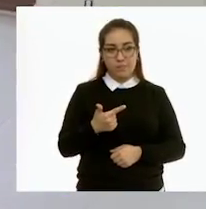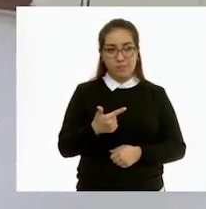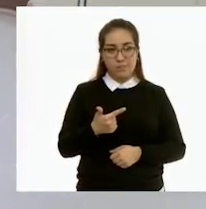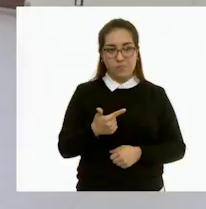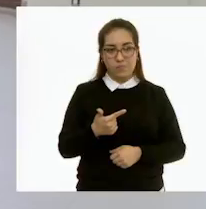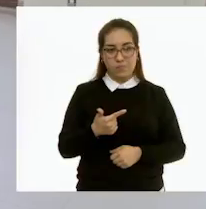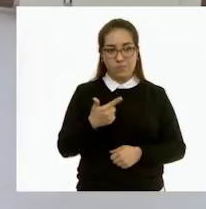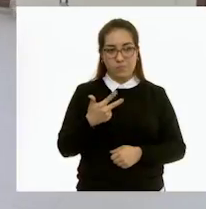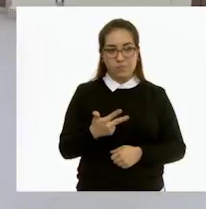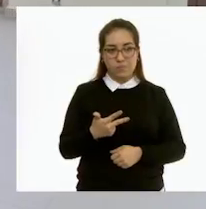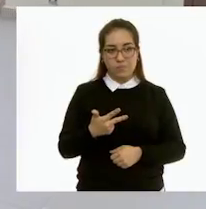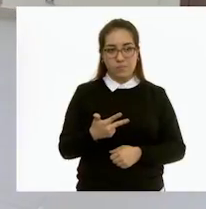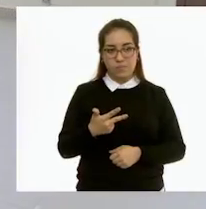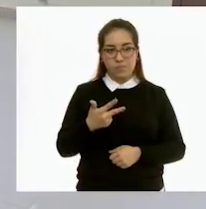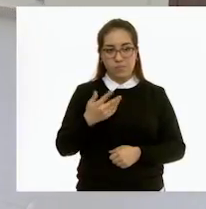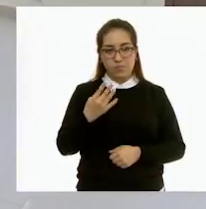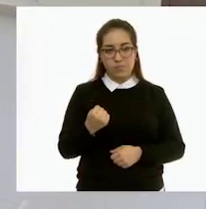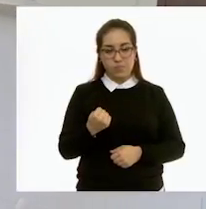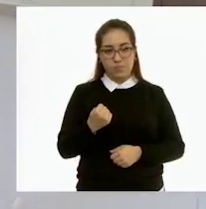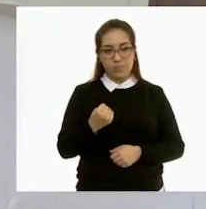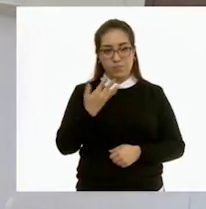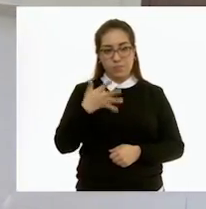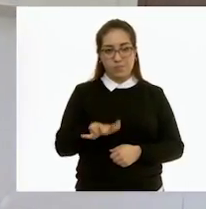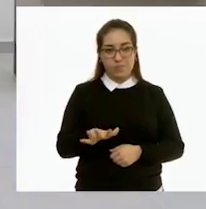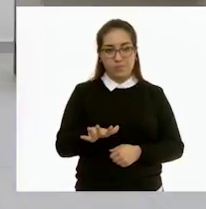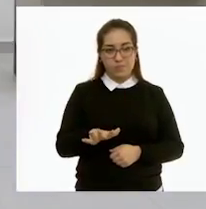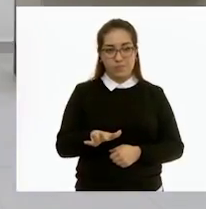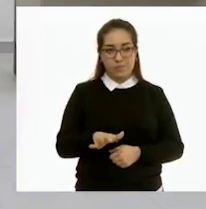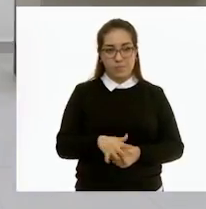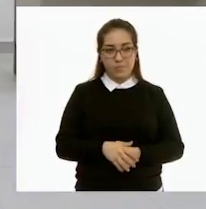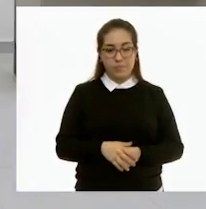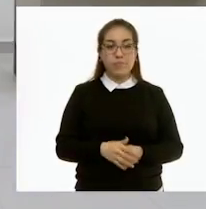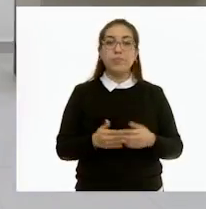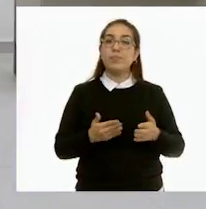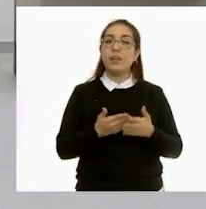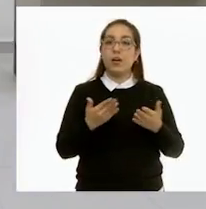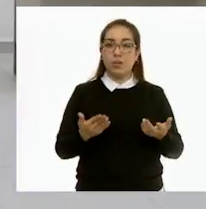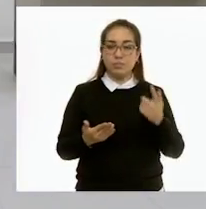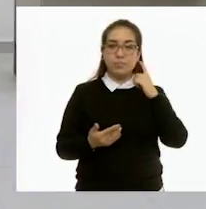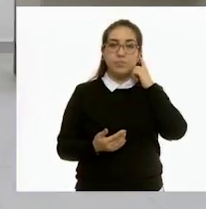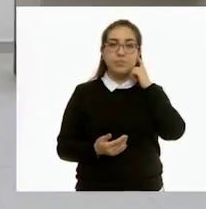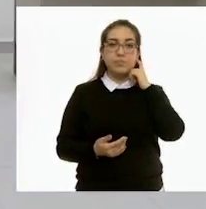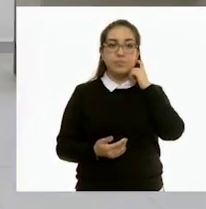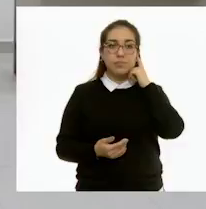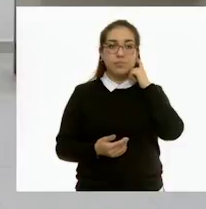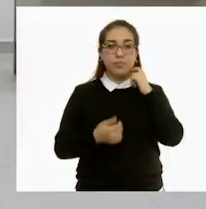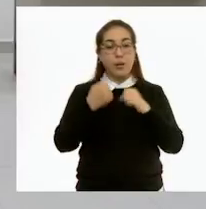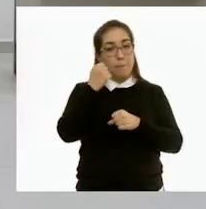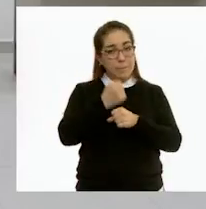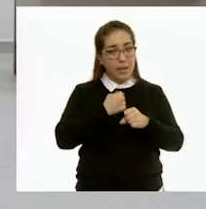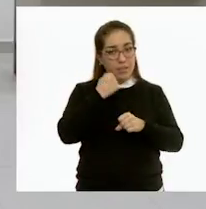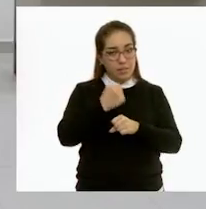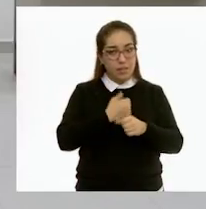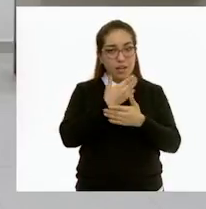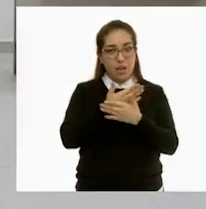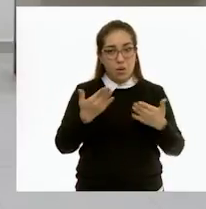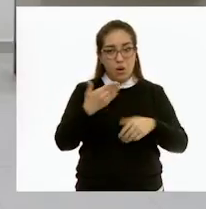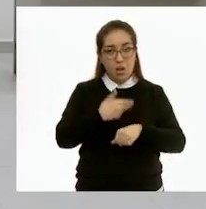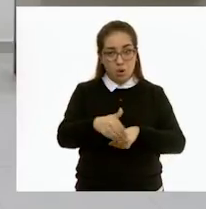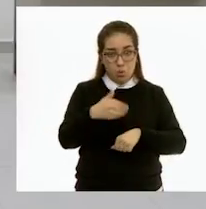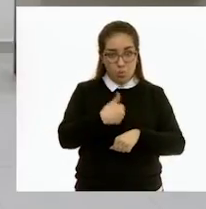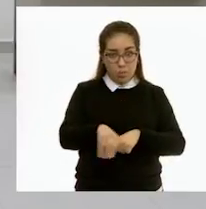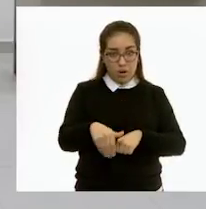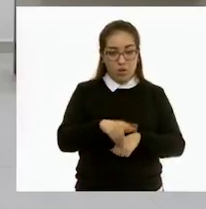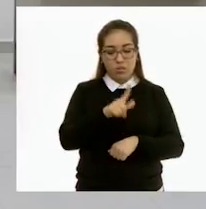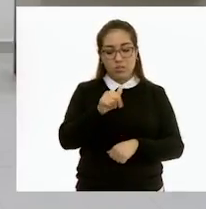7, 8, 9 y 10. Ahora, vamos a practicarlo con el zapoteco.